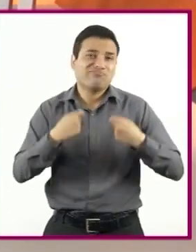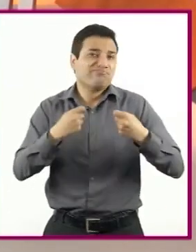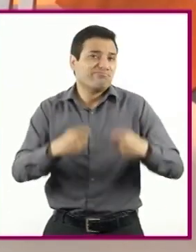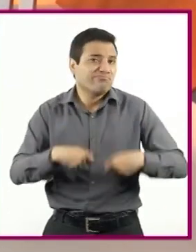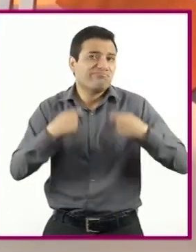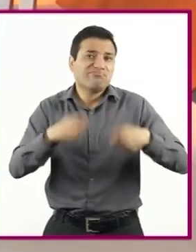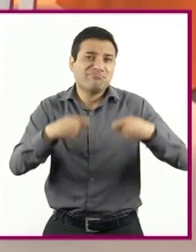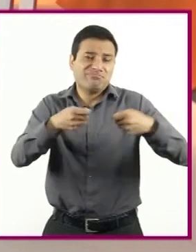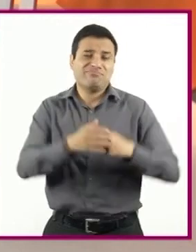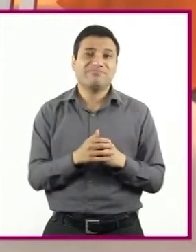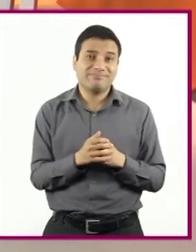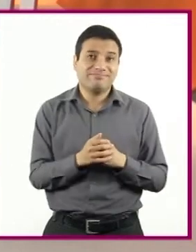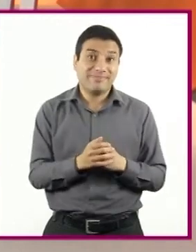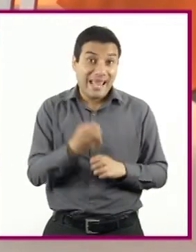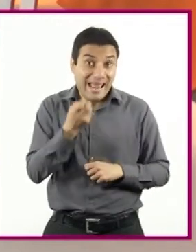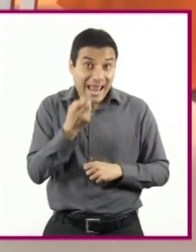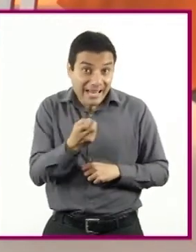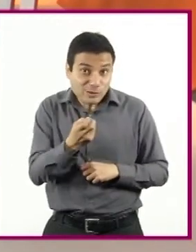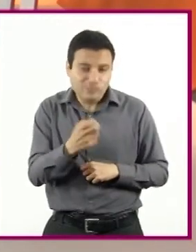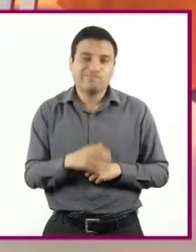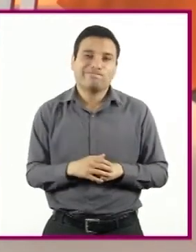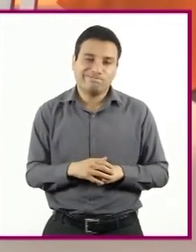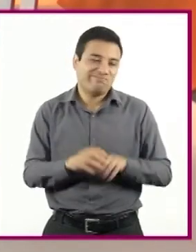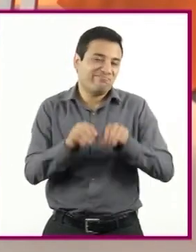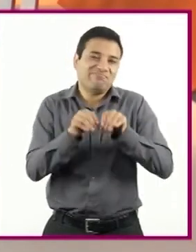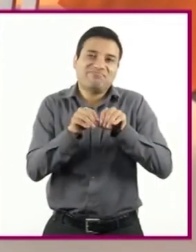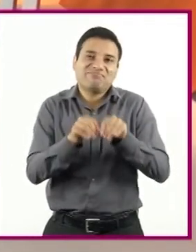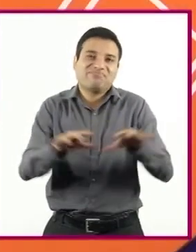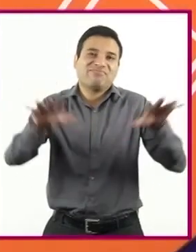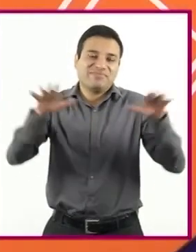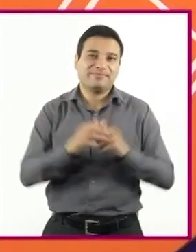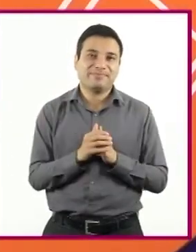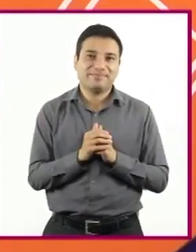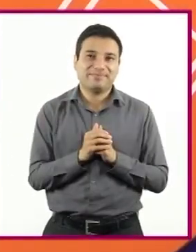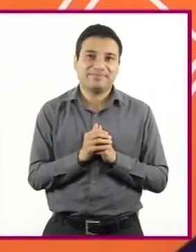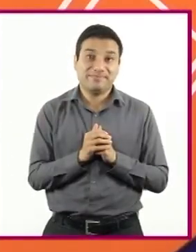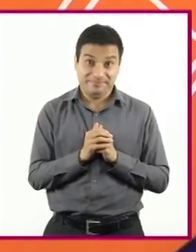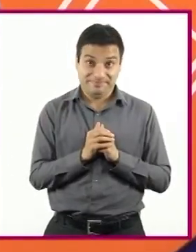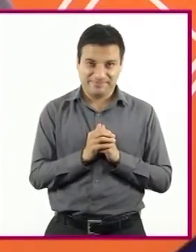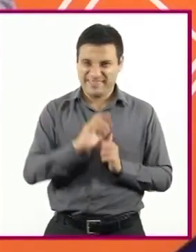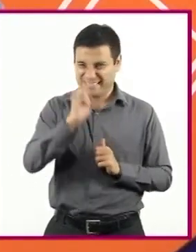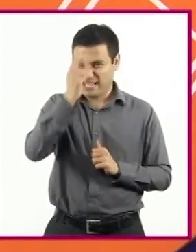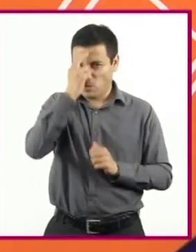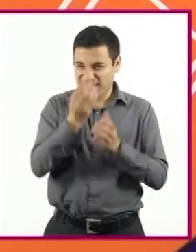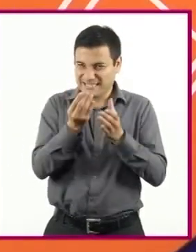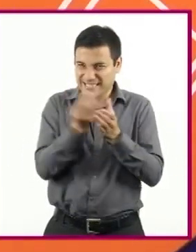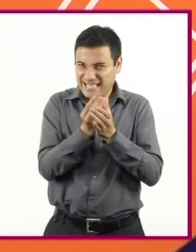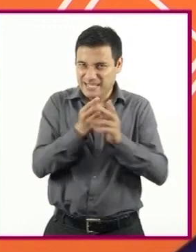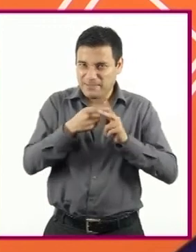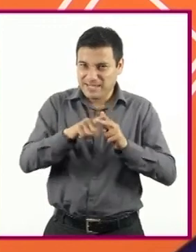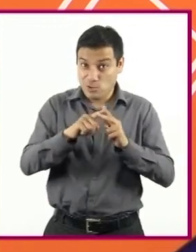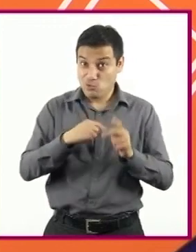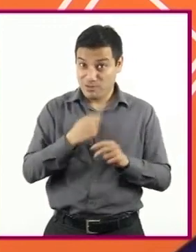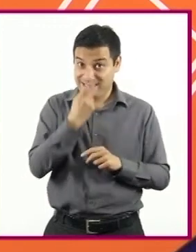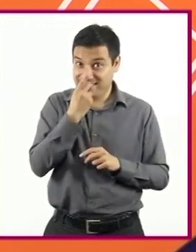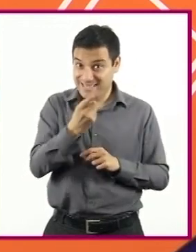significado, lo cual los convierte en una fuente oral. ¿Recuerdan que al inicio de la sesión les propusimos un